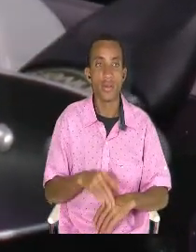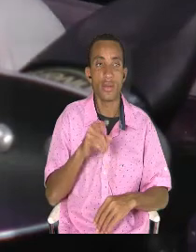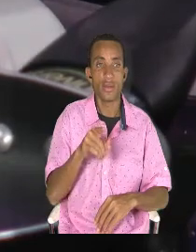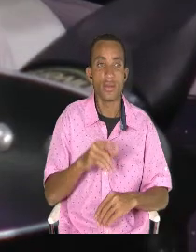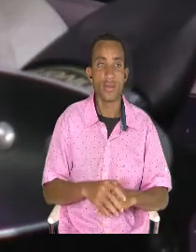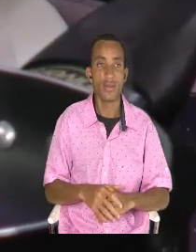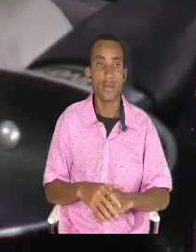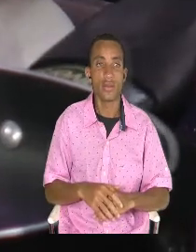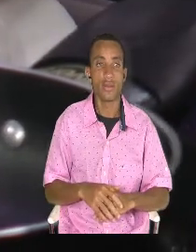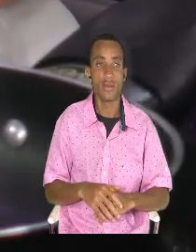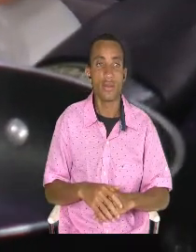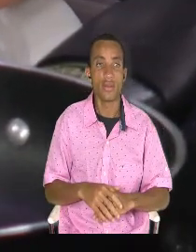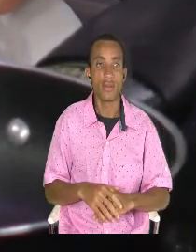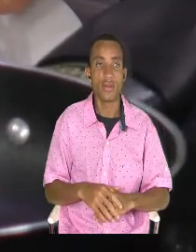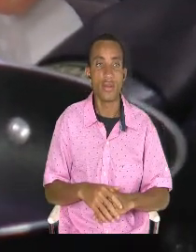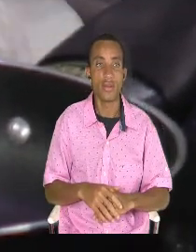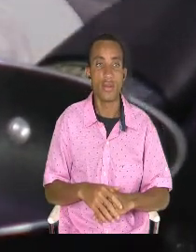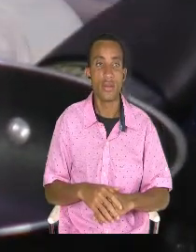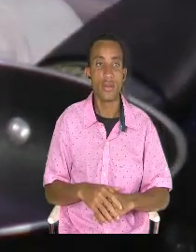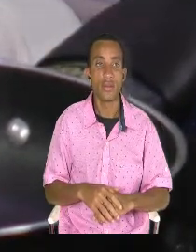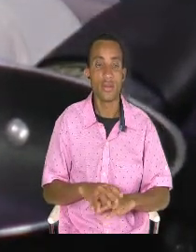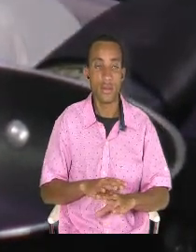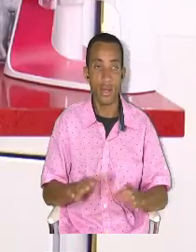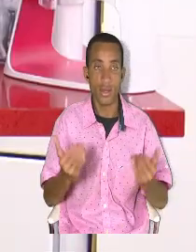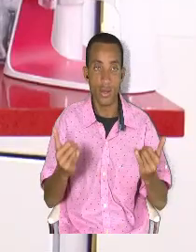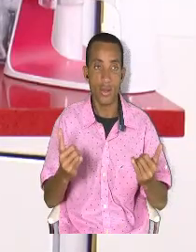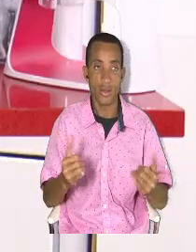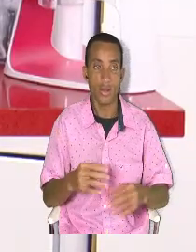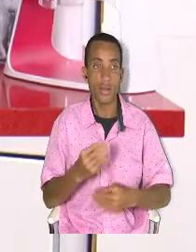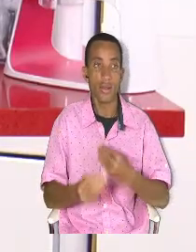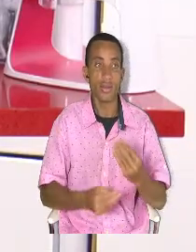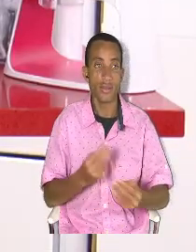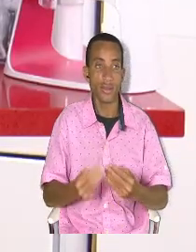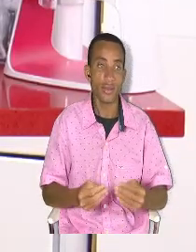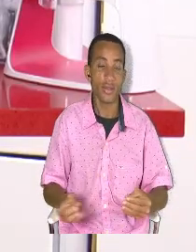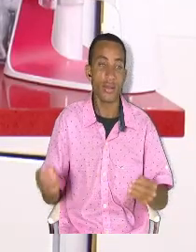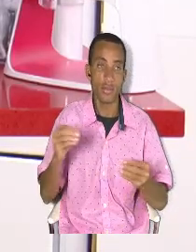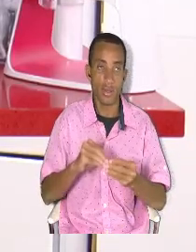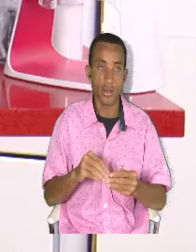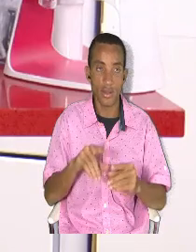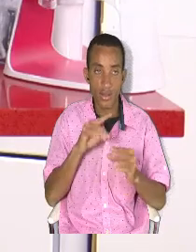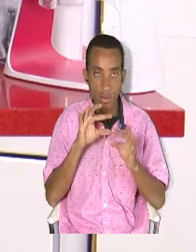queda plano totalmente. Bueno, en este momento, ¿qué vamos a hacer? Vamos a agregar nuestro pollo.